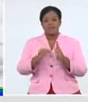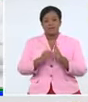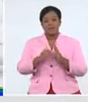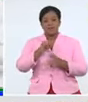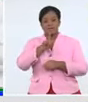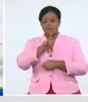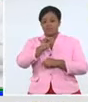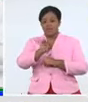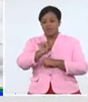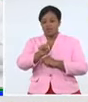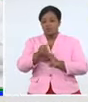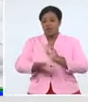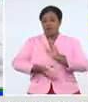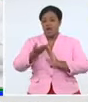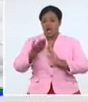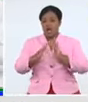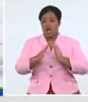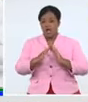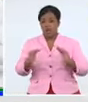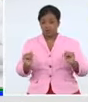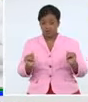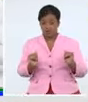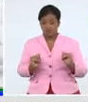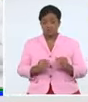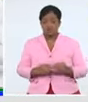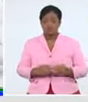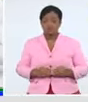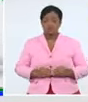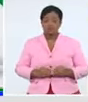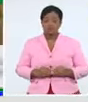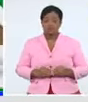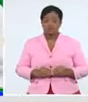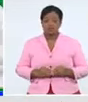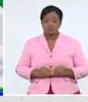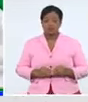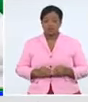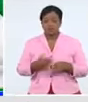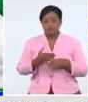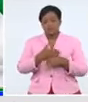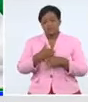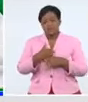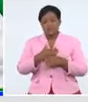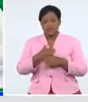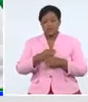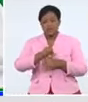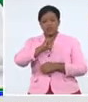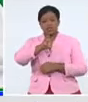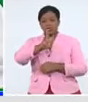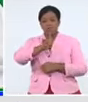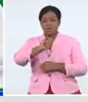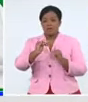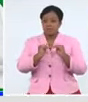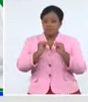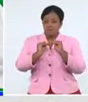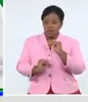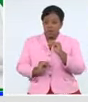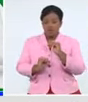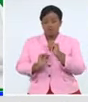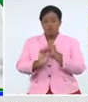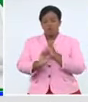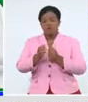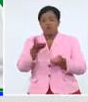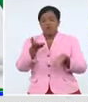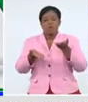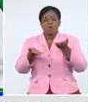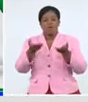1.171 altas, 71 altas, que estamos hablando de 39 menos que los que se diagnosticaron